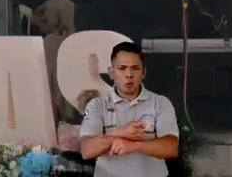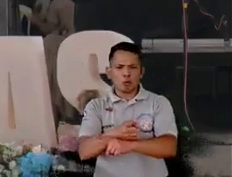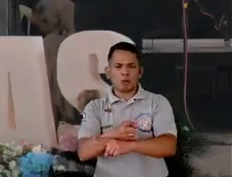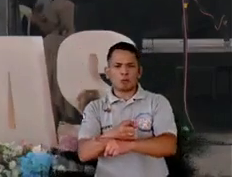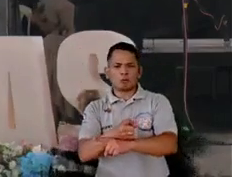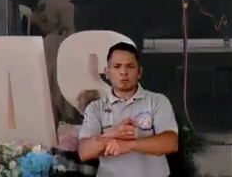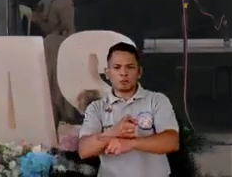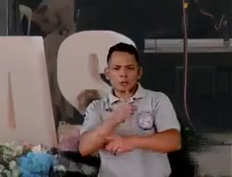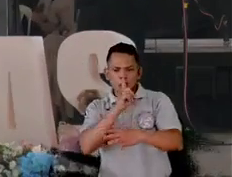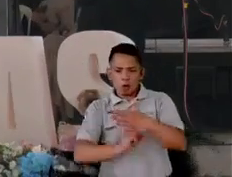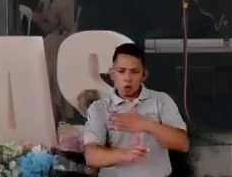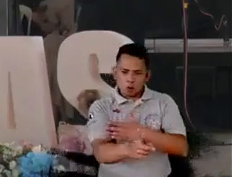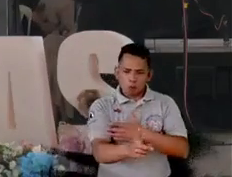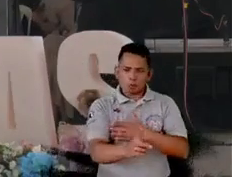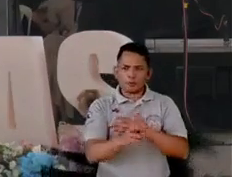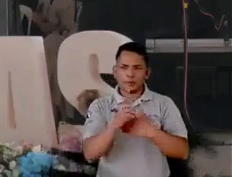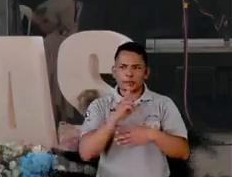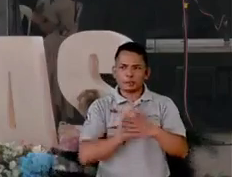profetizado.